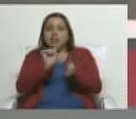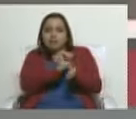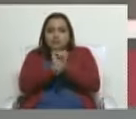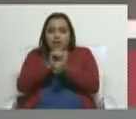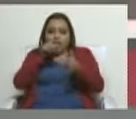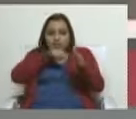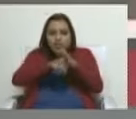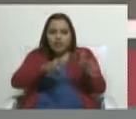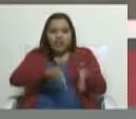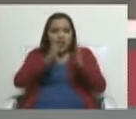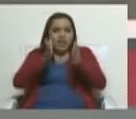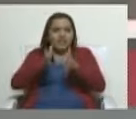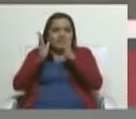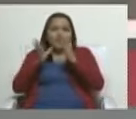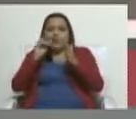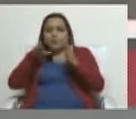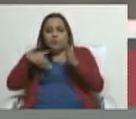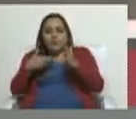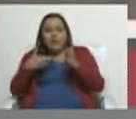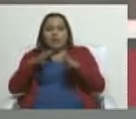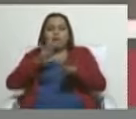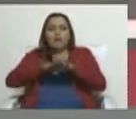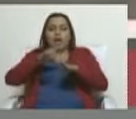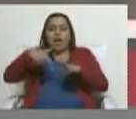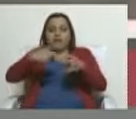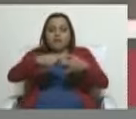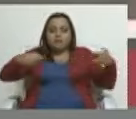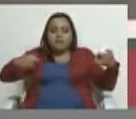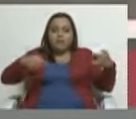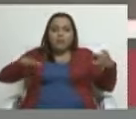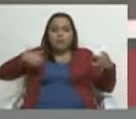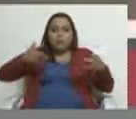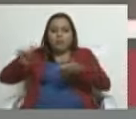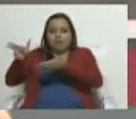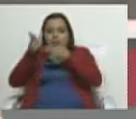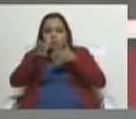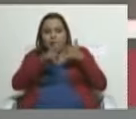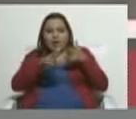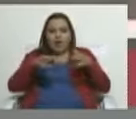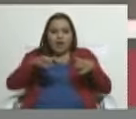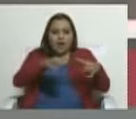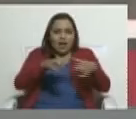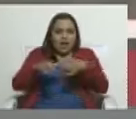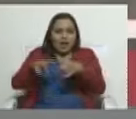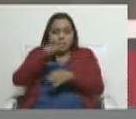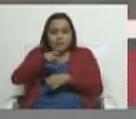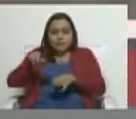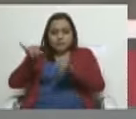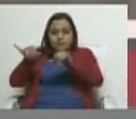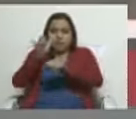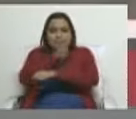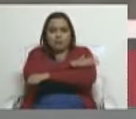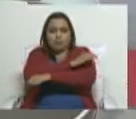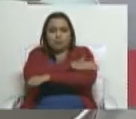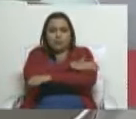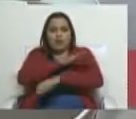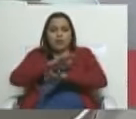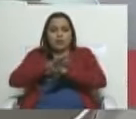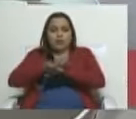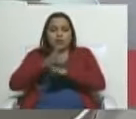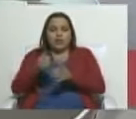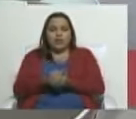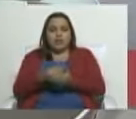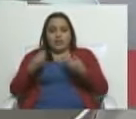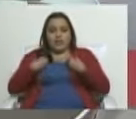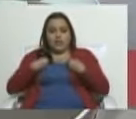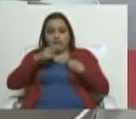en sus edificios que no podían salir porque habían guayas, guarimberos, le podían disparar, habían cauchos quemados? la propia gente de la oposición, porque los sectores donde